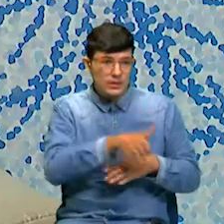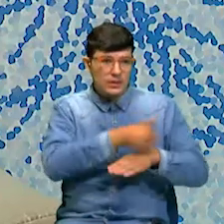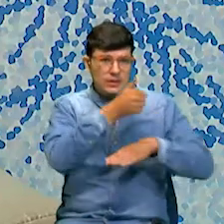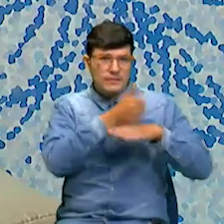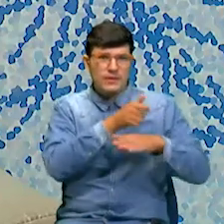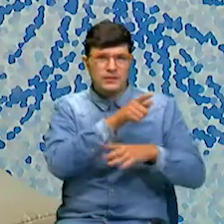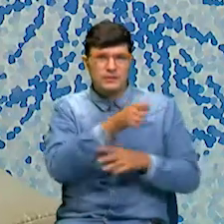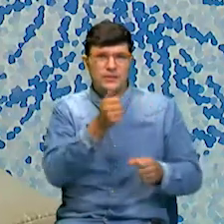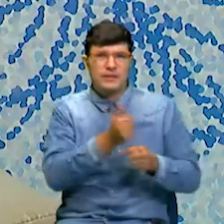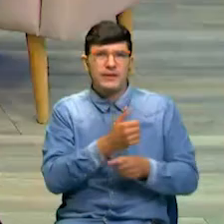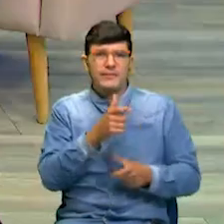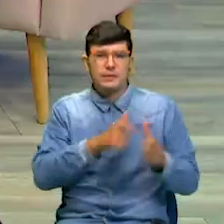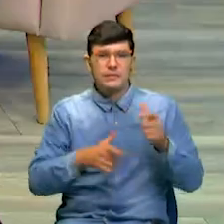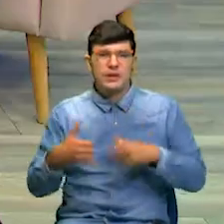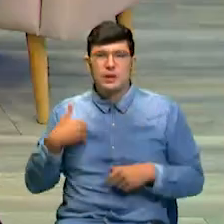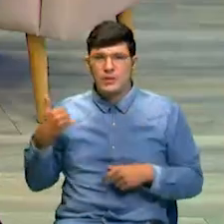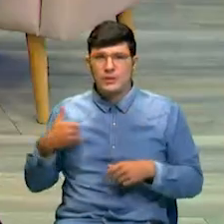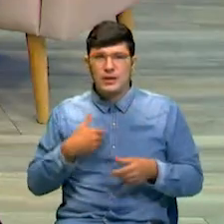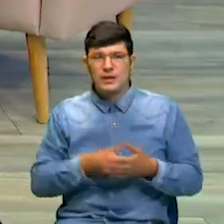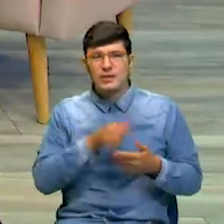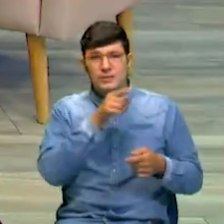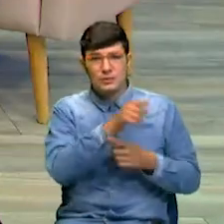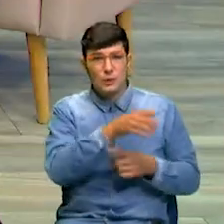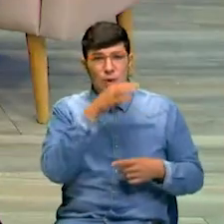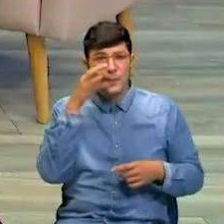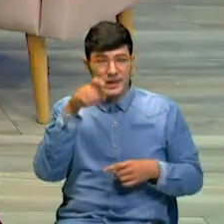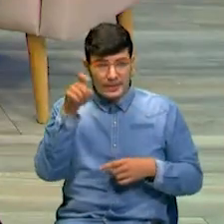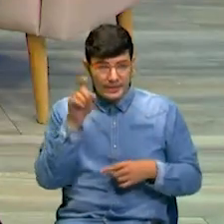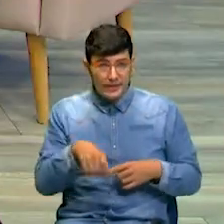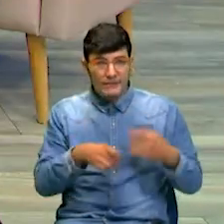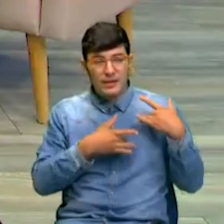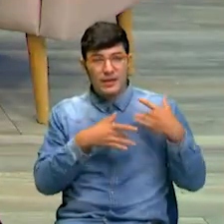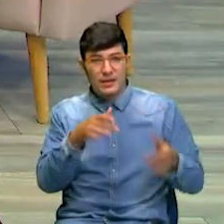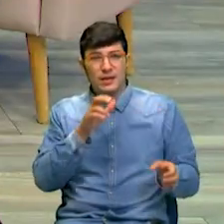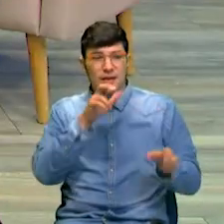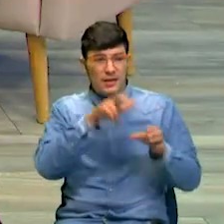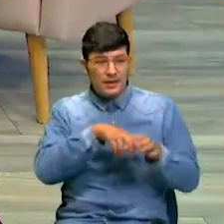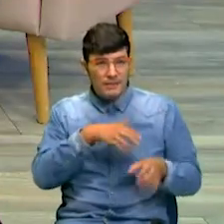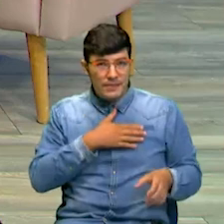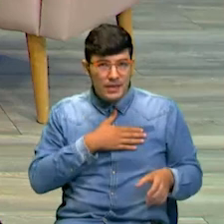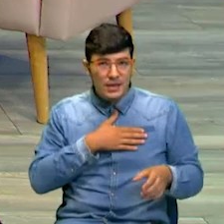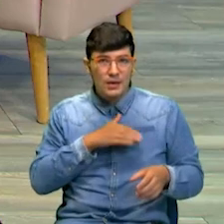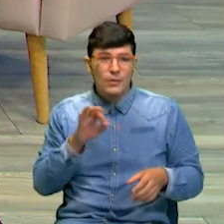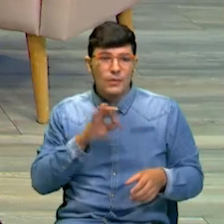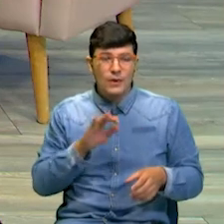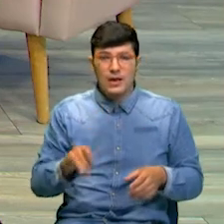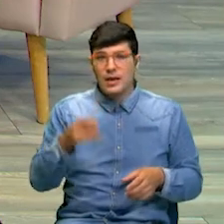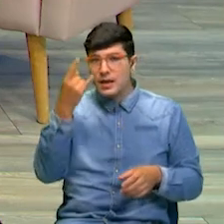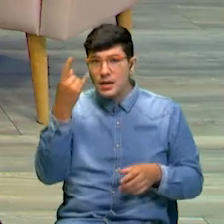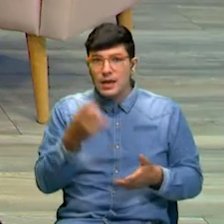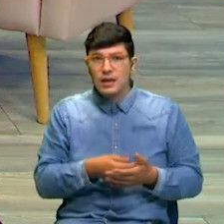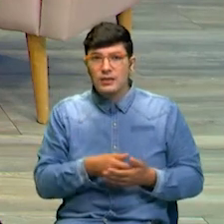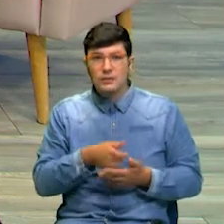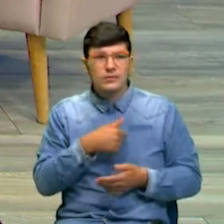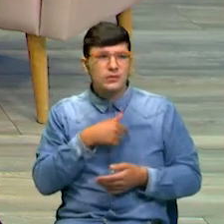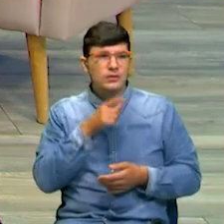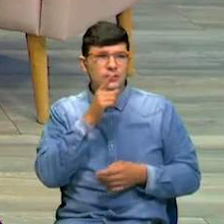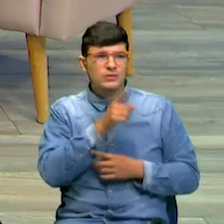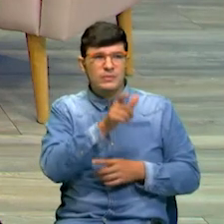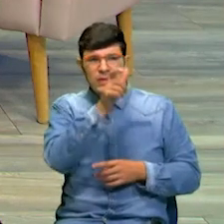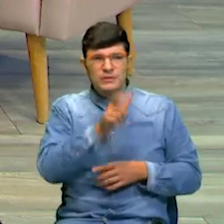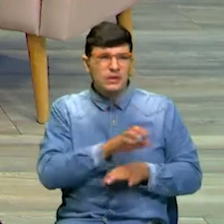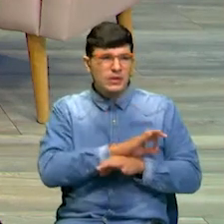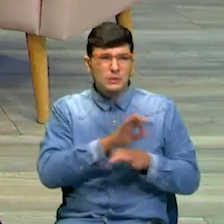con los jóvenes. Sí. Si él me debería de colaborar a mí en algo. Nunca recibo ni una llamada